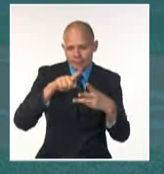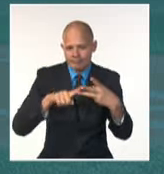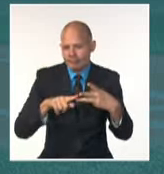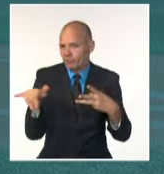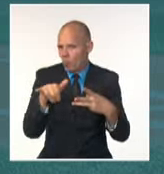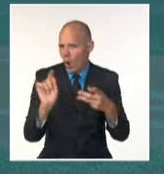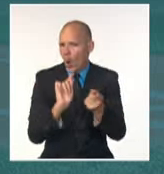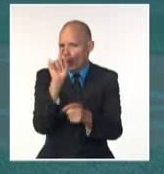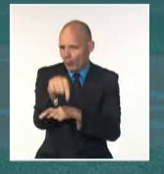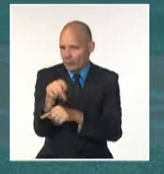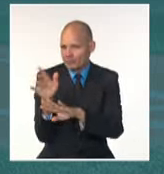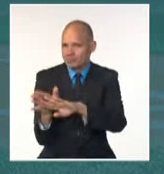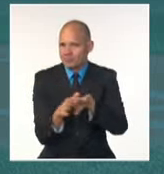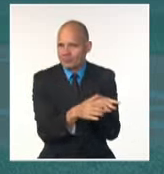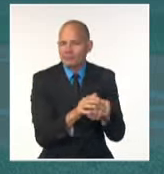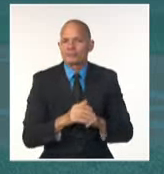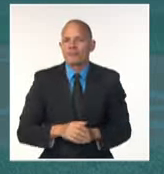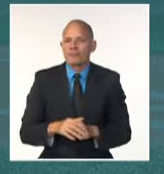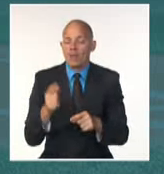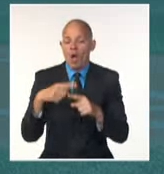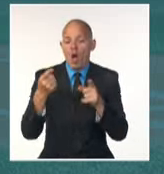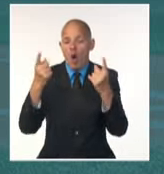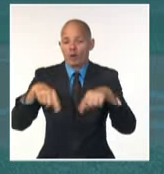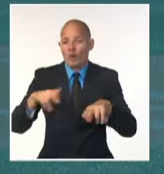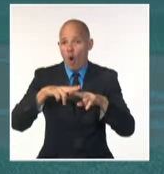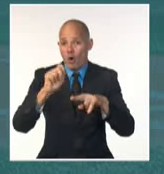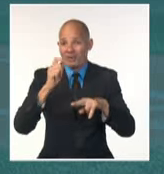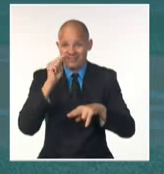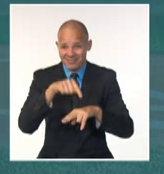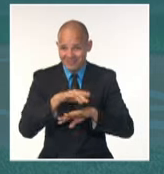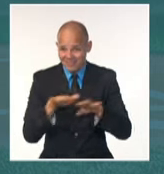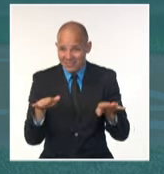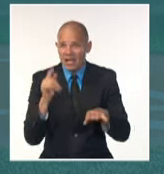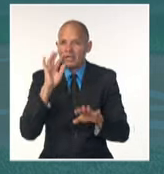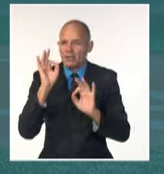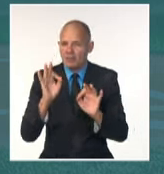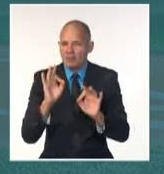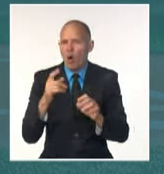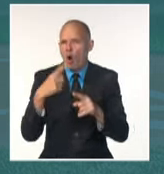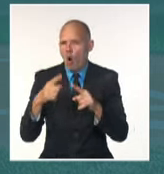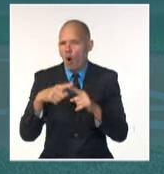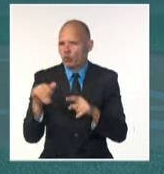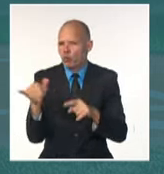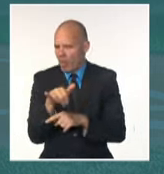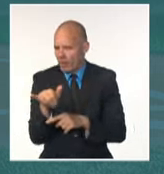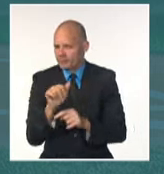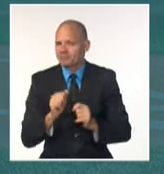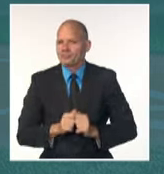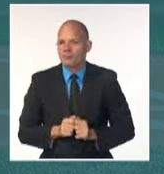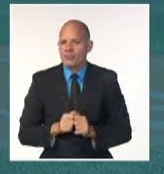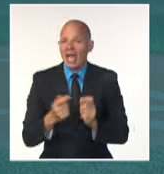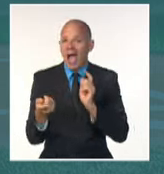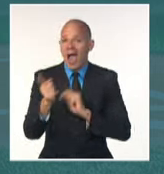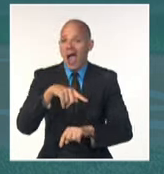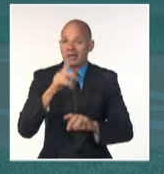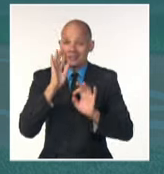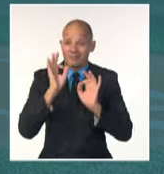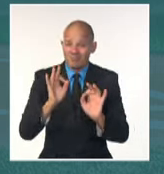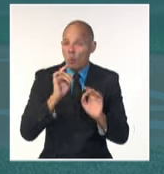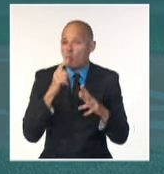García. En el Calixto García, Santiago y Holguín también jugaron por partida doble. En el sellado de ayer, las avispas se llevaron la mejor